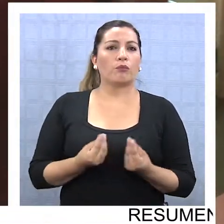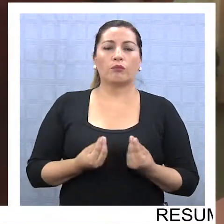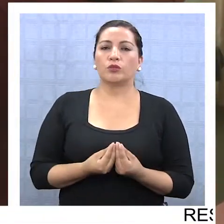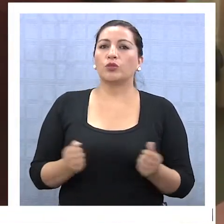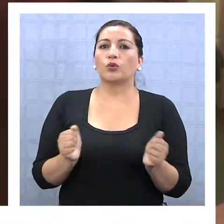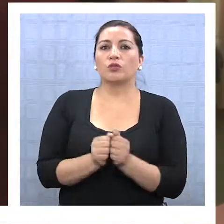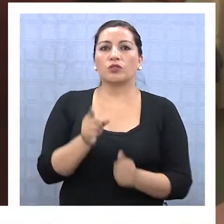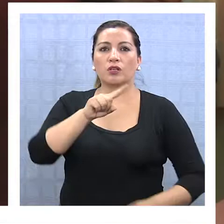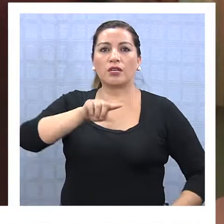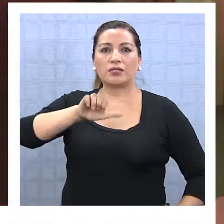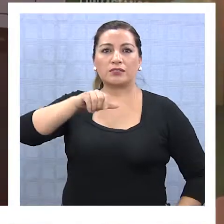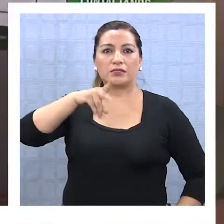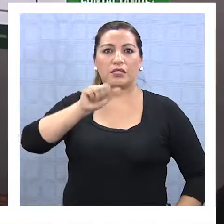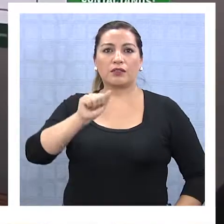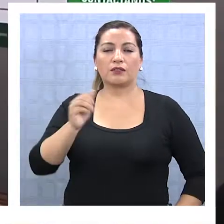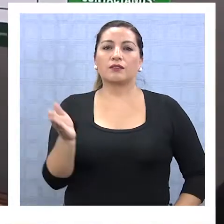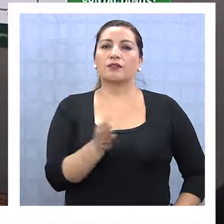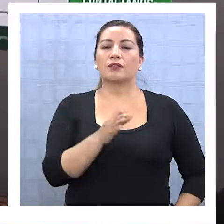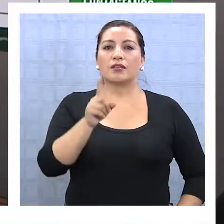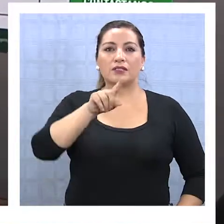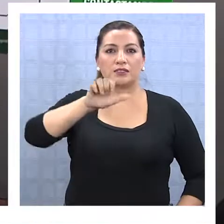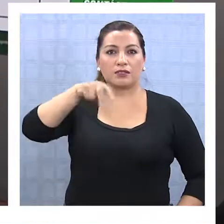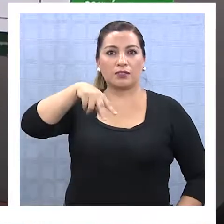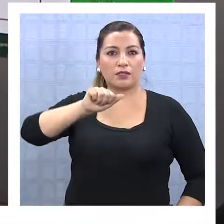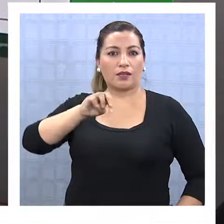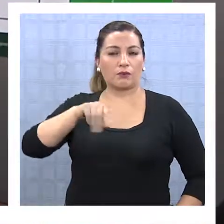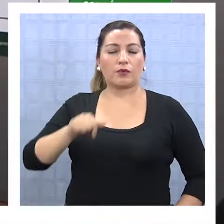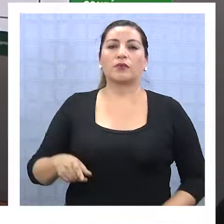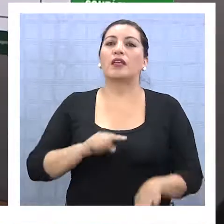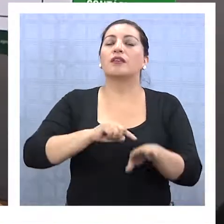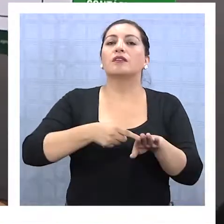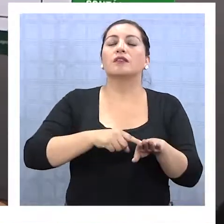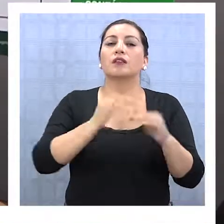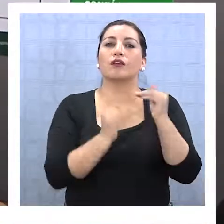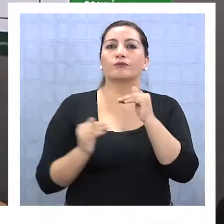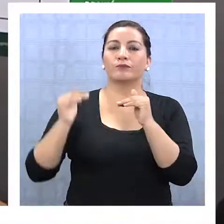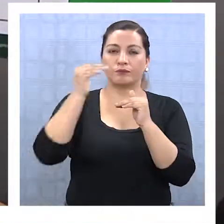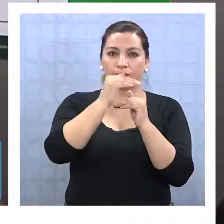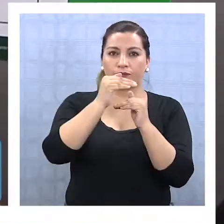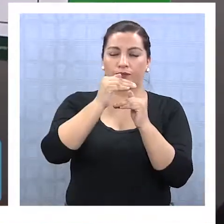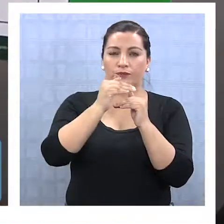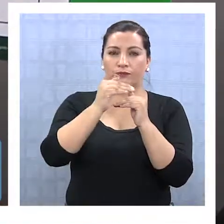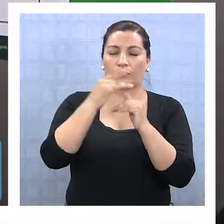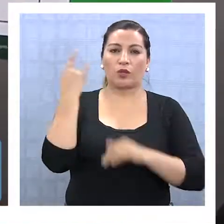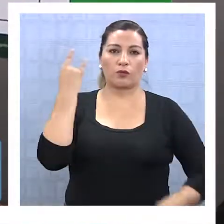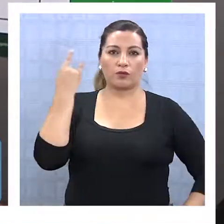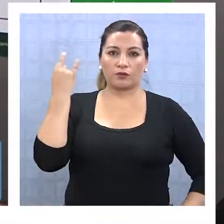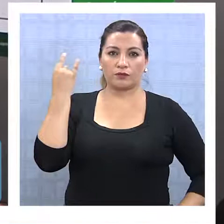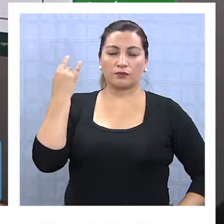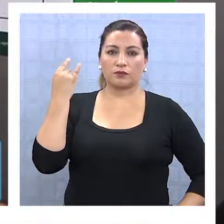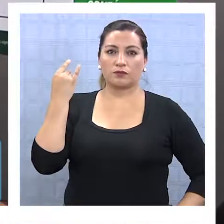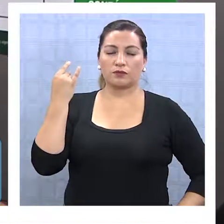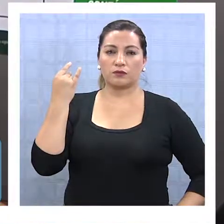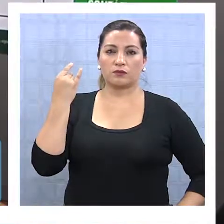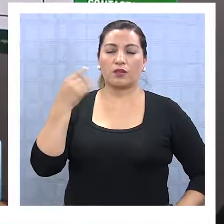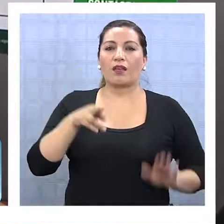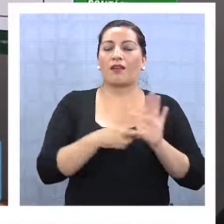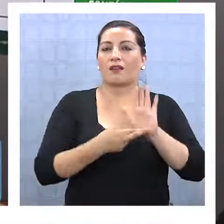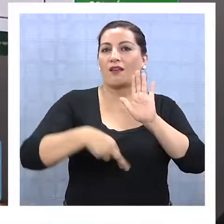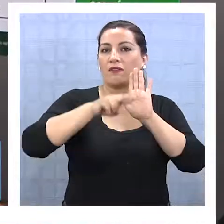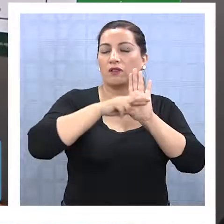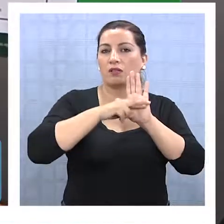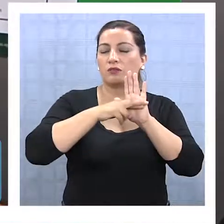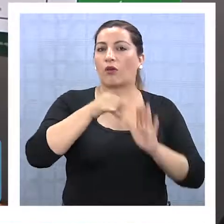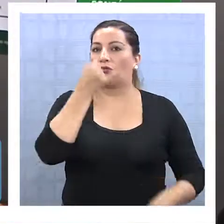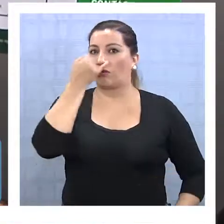junto a Senda y Senama. Primero el técnico a nivel superior, técnico universitario en consumo y rehabilitación